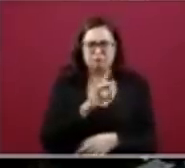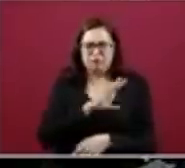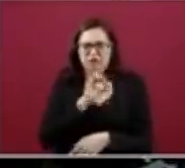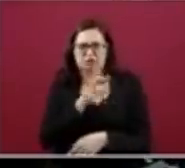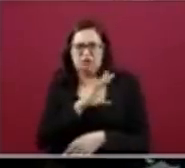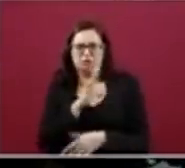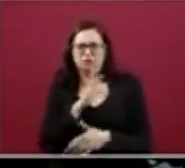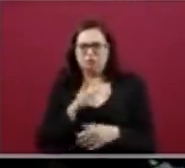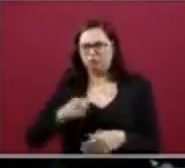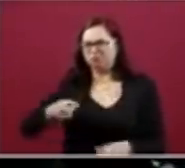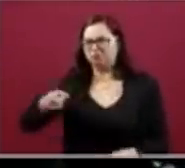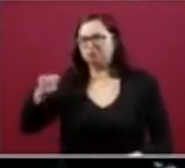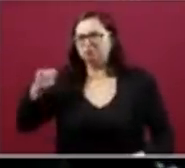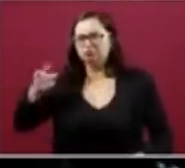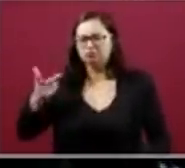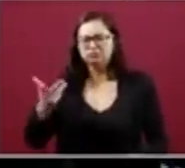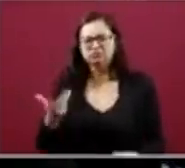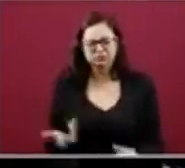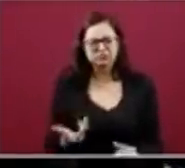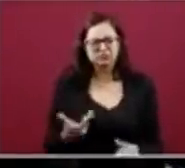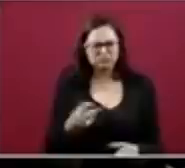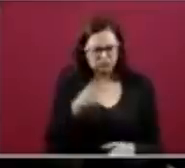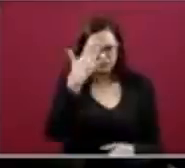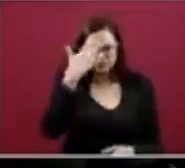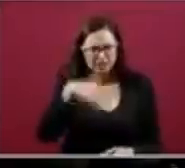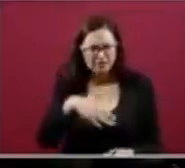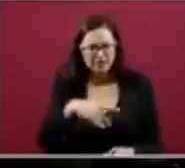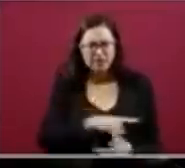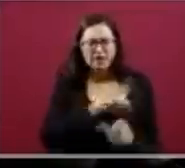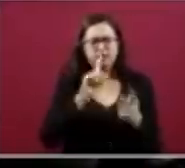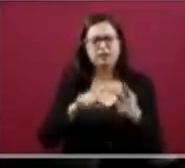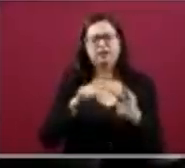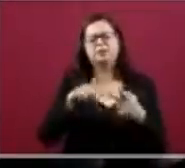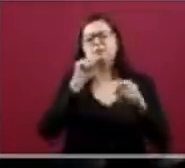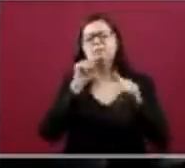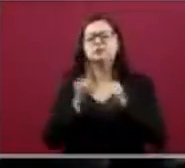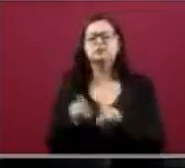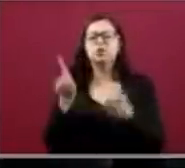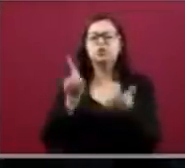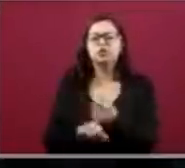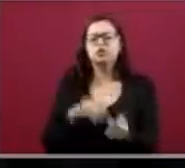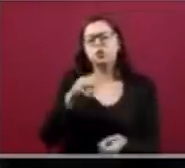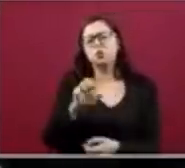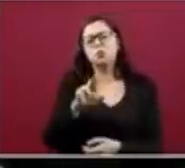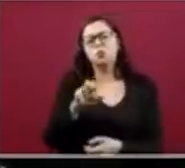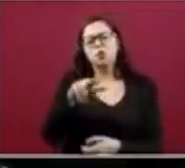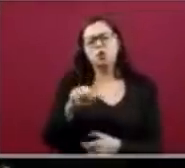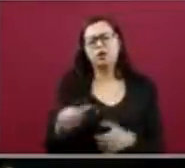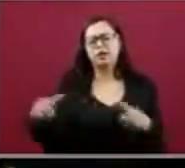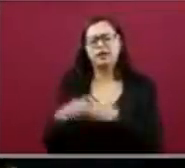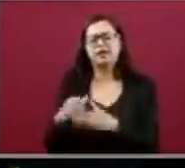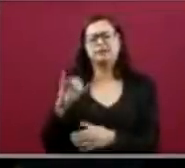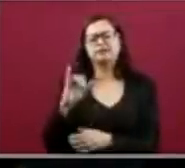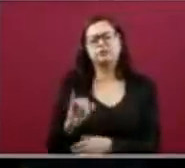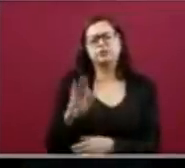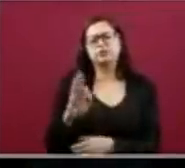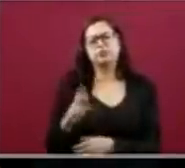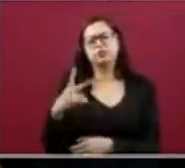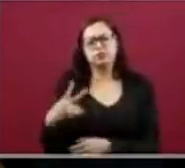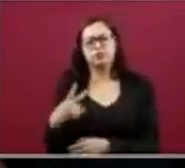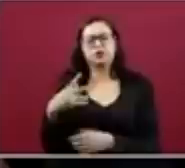no una disputa, sino un desentendido dentro de Morena. El Instituto de Formación Política